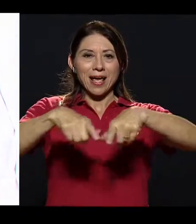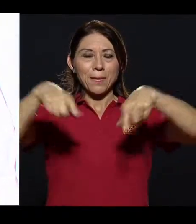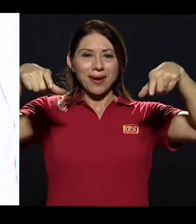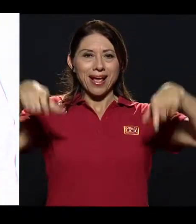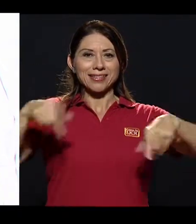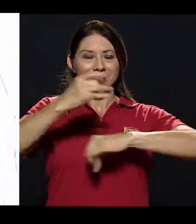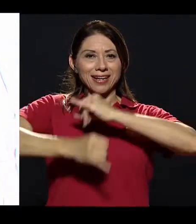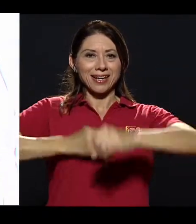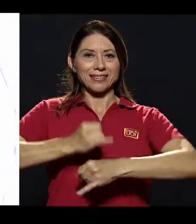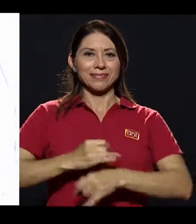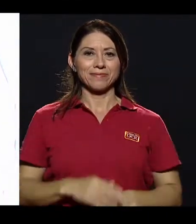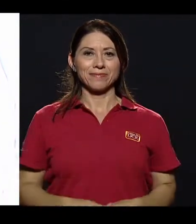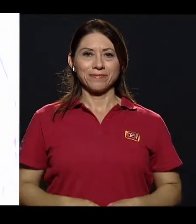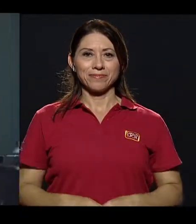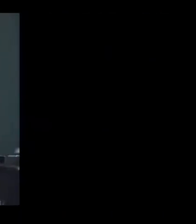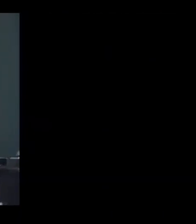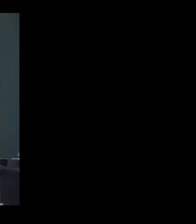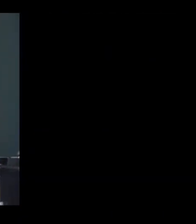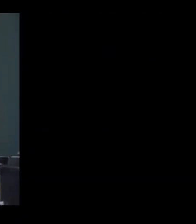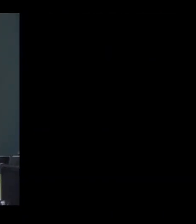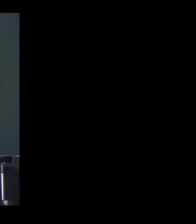esta Plaza Internacional.